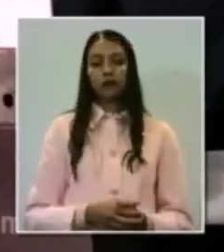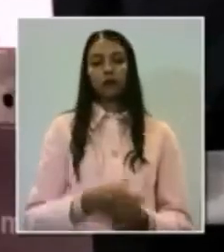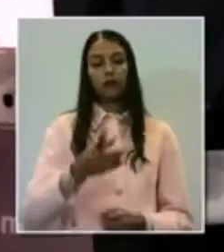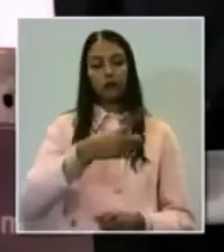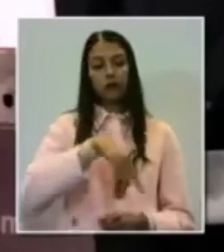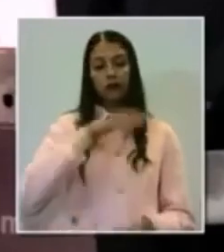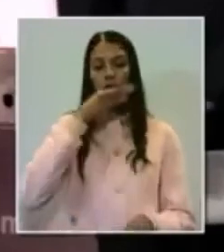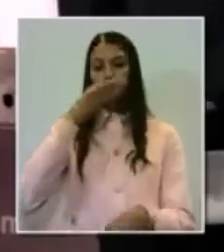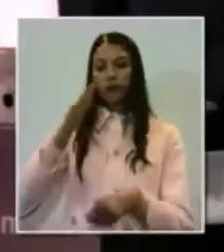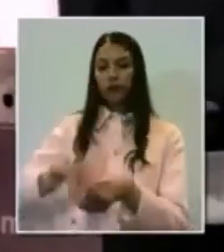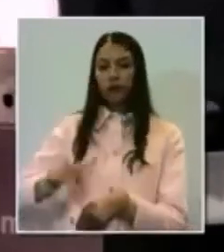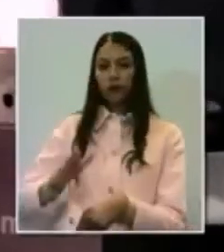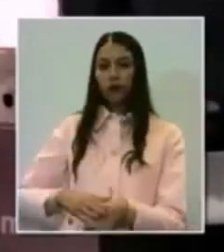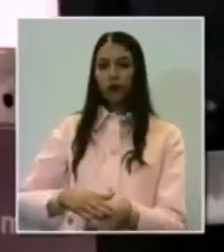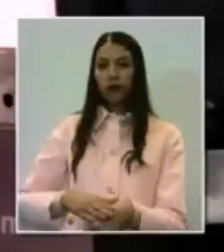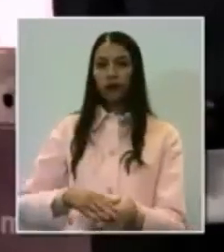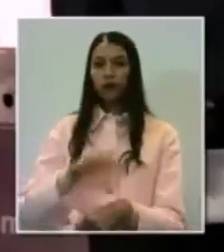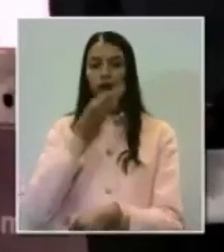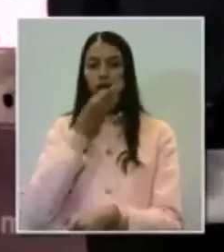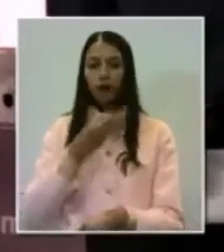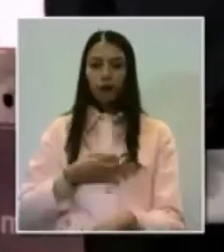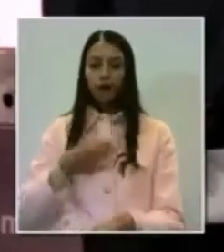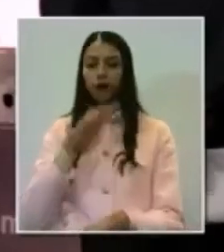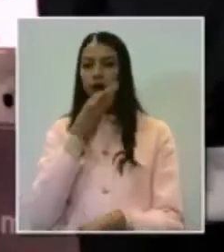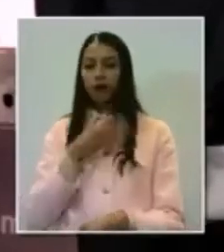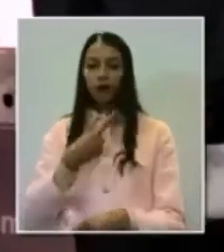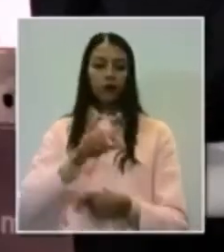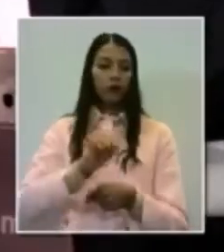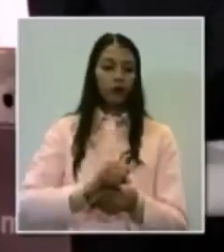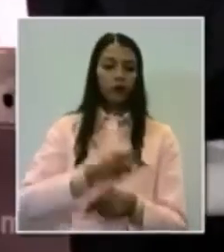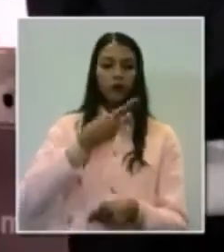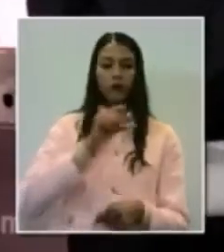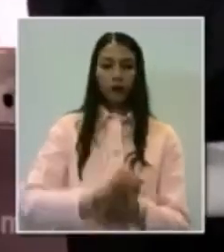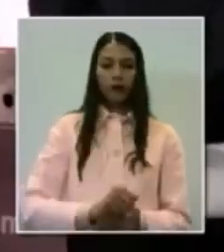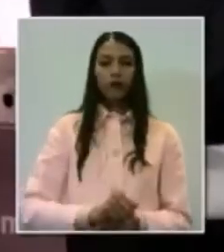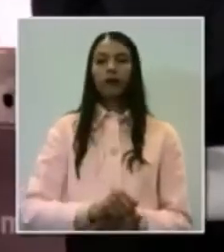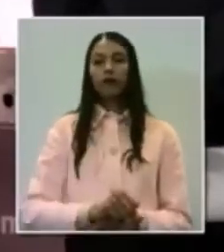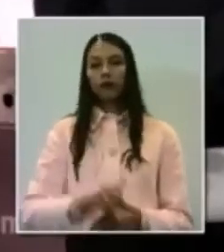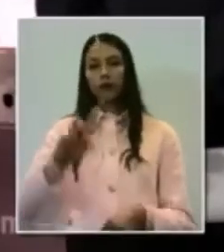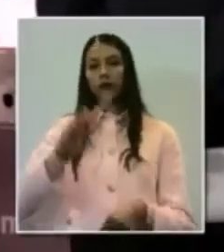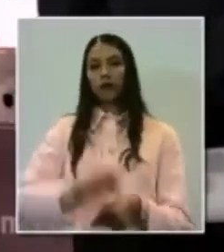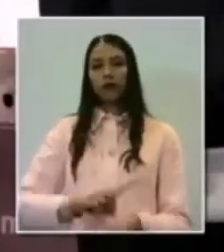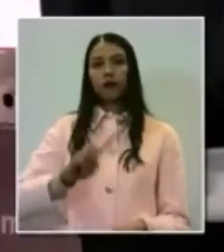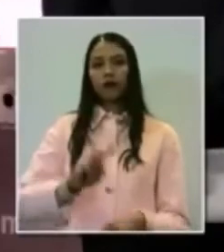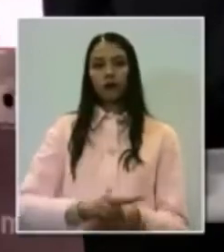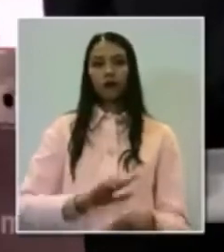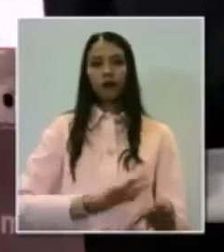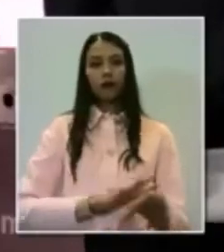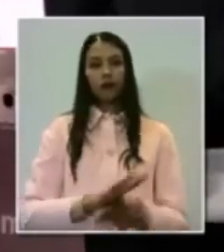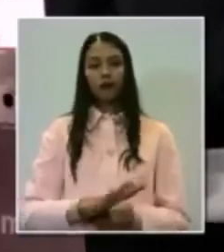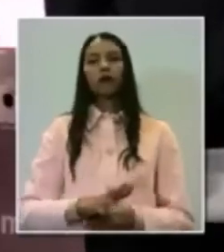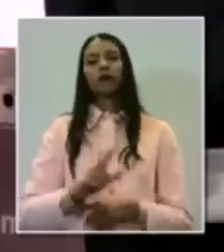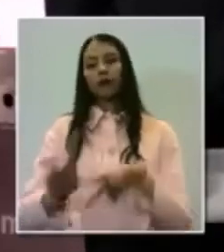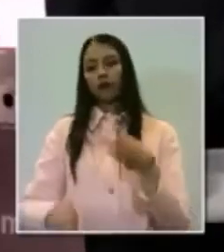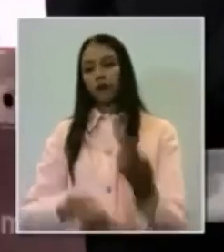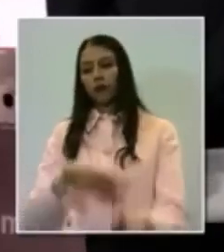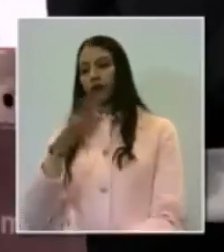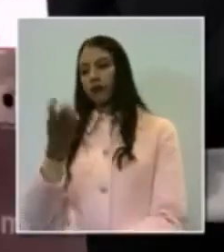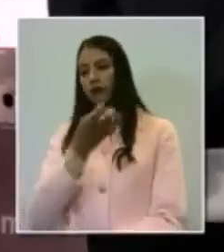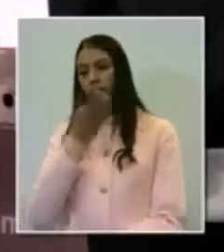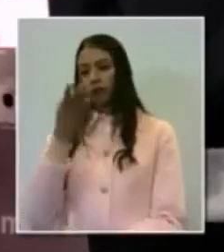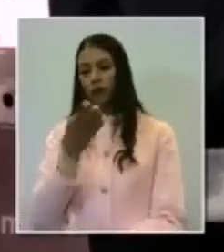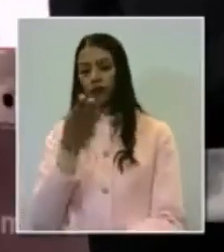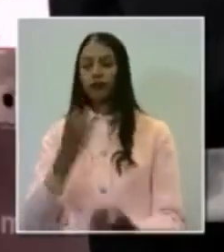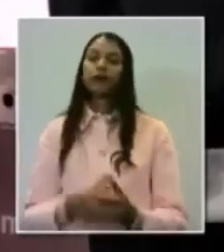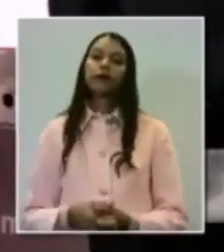nos están informando de manera semanal, en este caso pues ya ha sido diario, cuál es el regreso a clases de